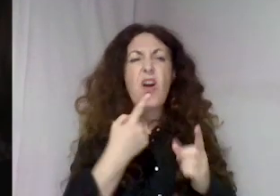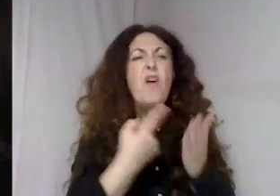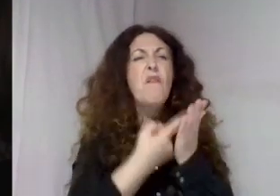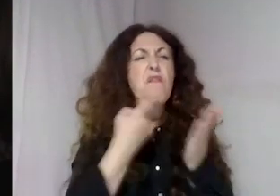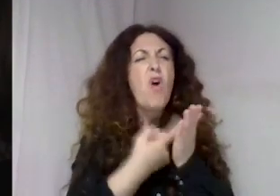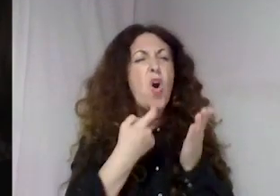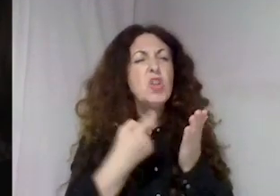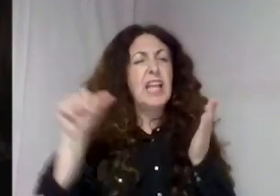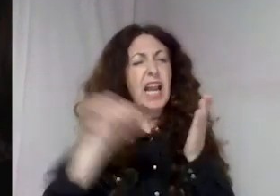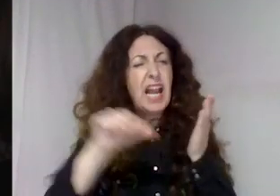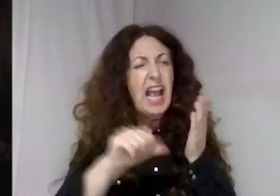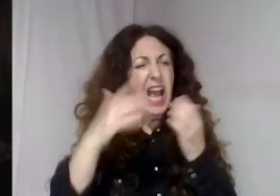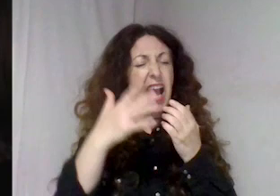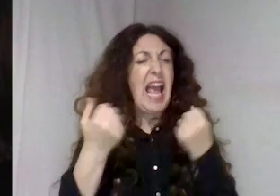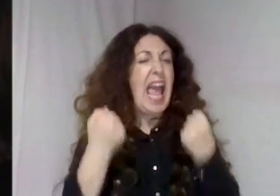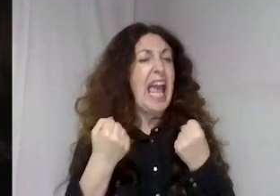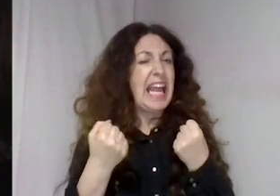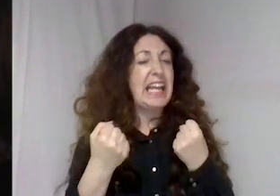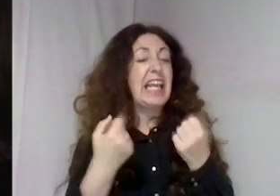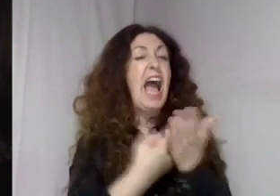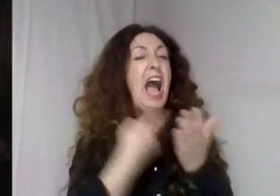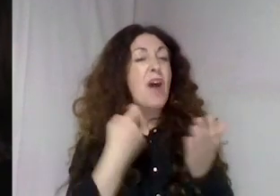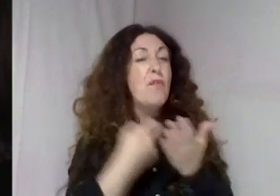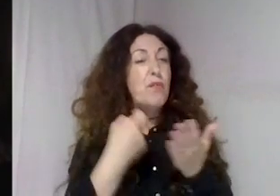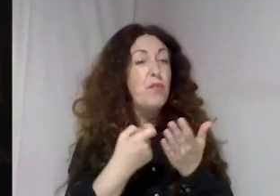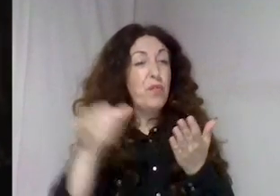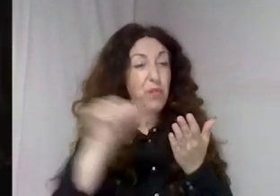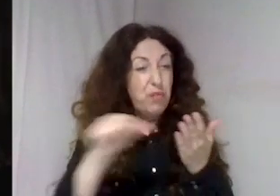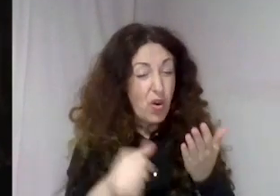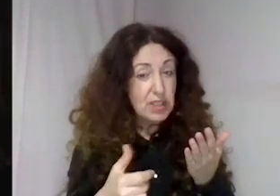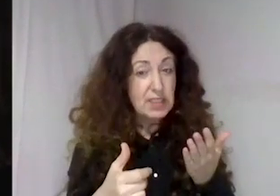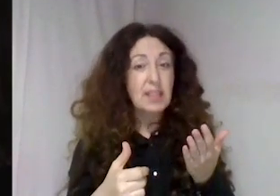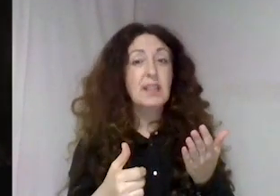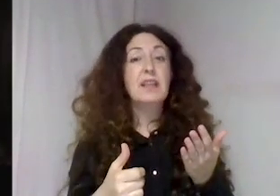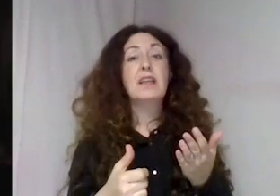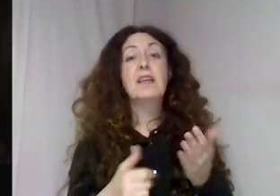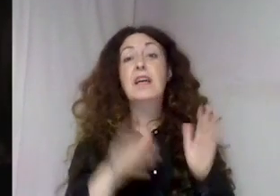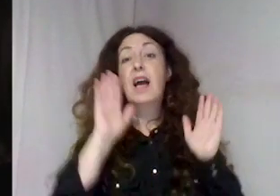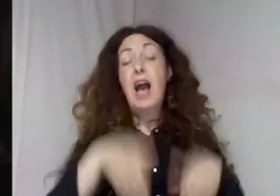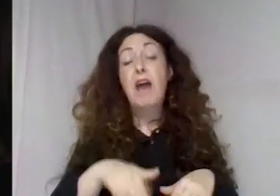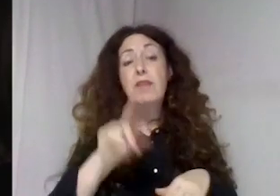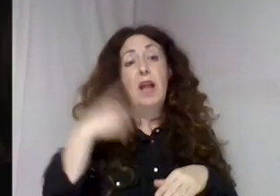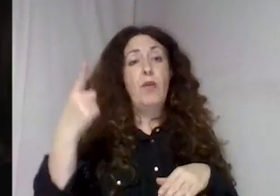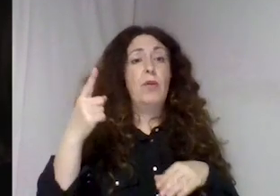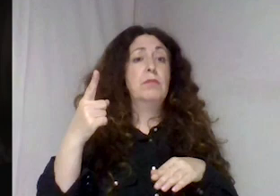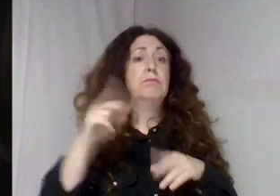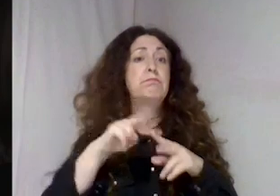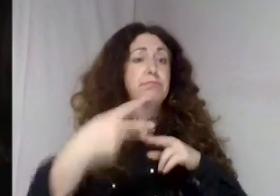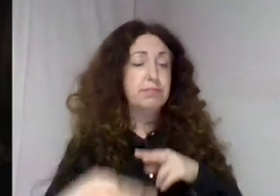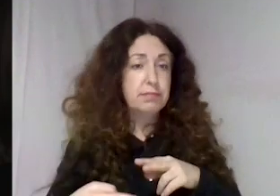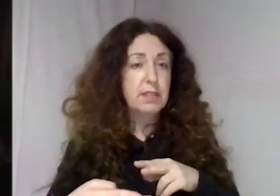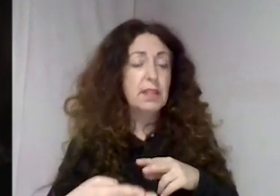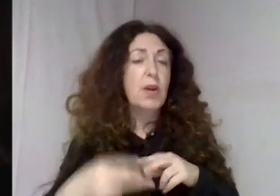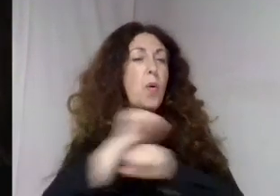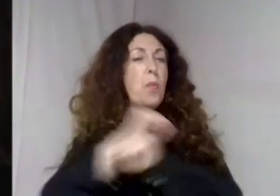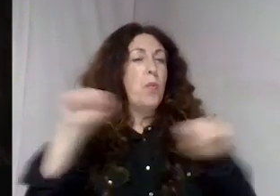¿no? El mundo ya hemos alcanzado, ¿no? La energía será gratuita, en fin, no sé qué,